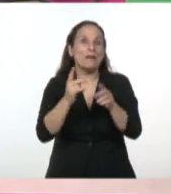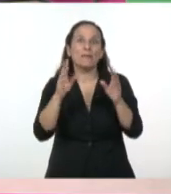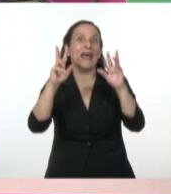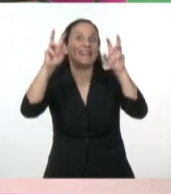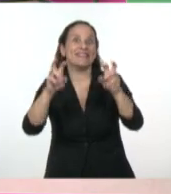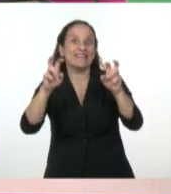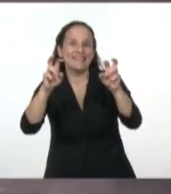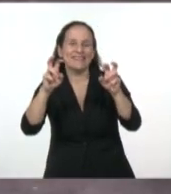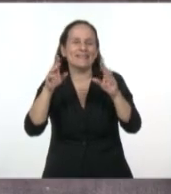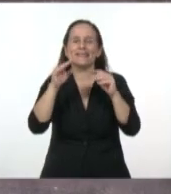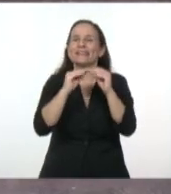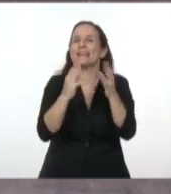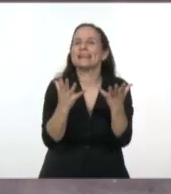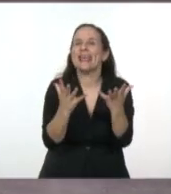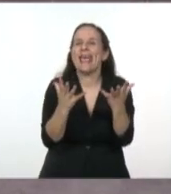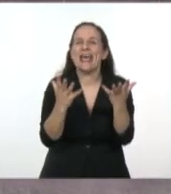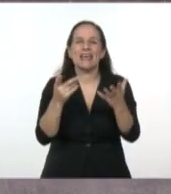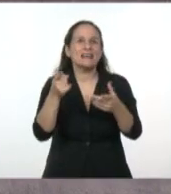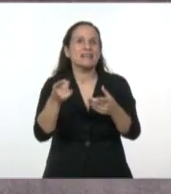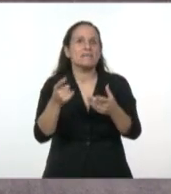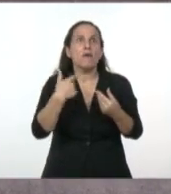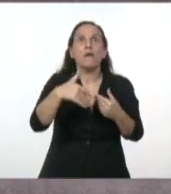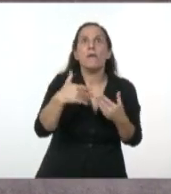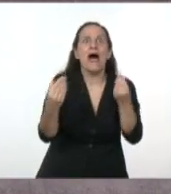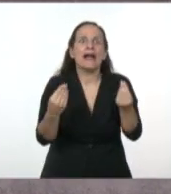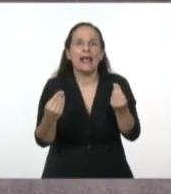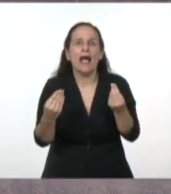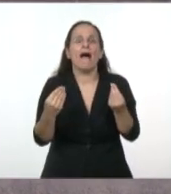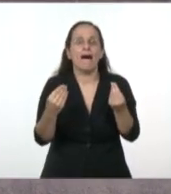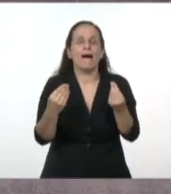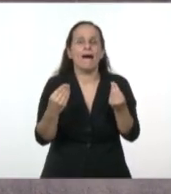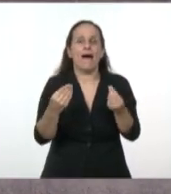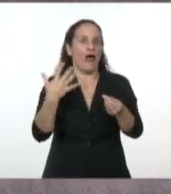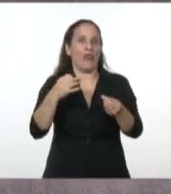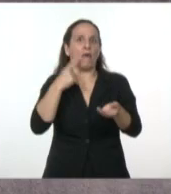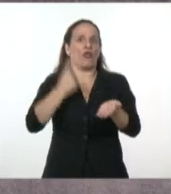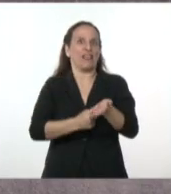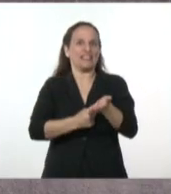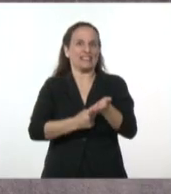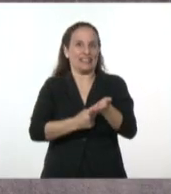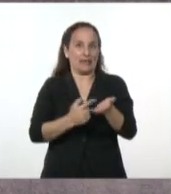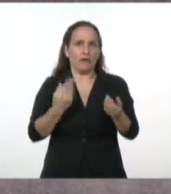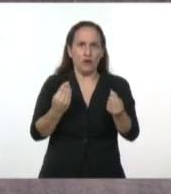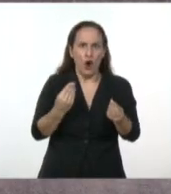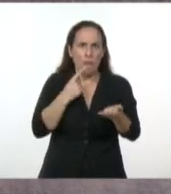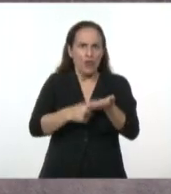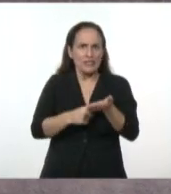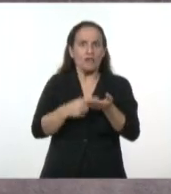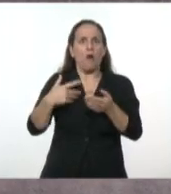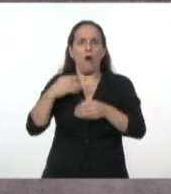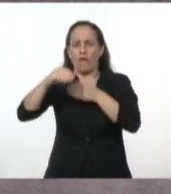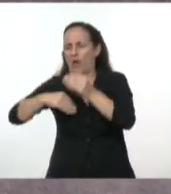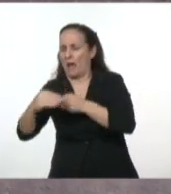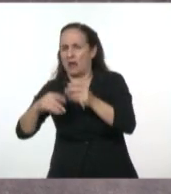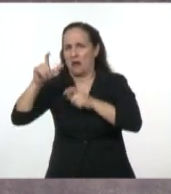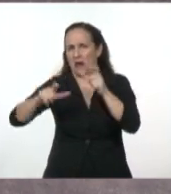veces nos aparece como una pregunta, bueno, ¿qué vamos a hacer? Tenemos que tomar una decisión, nos ponemos en diálogo con nuestra familia,